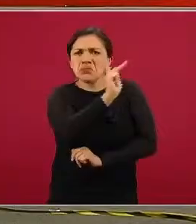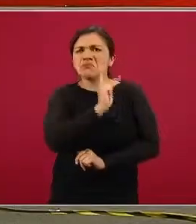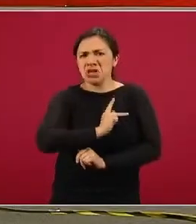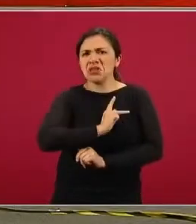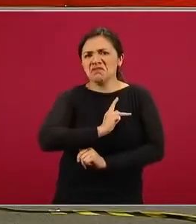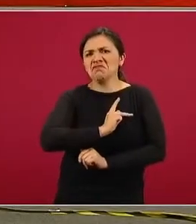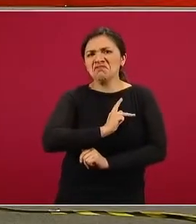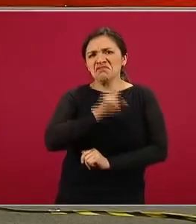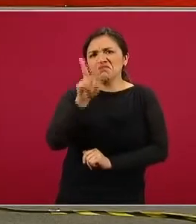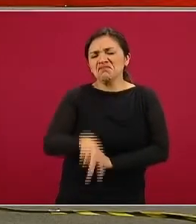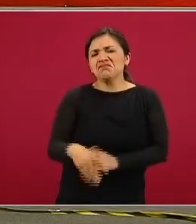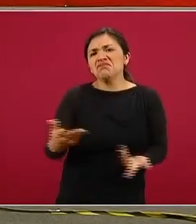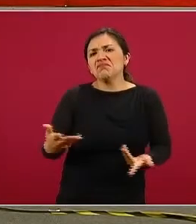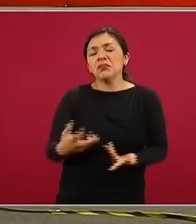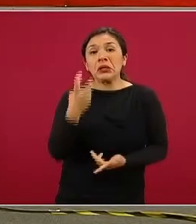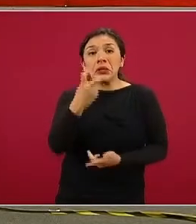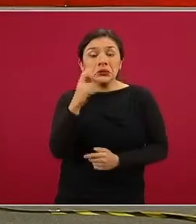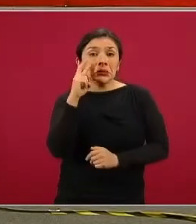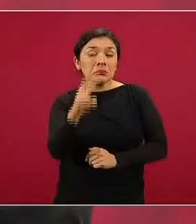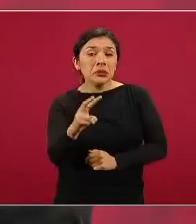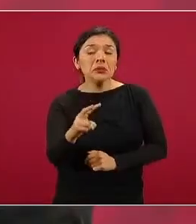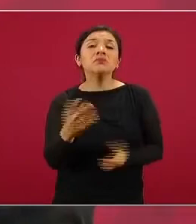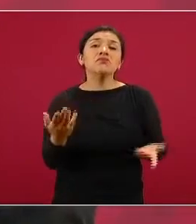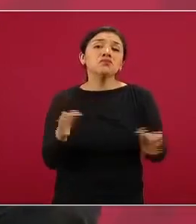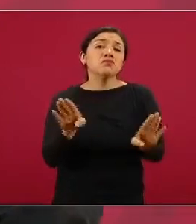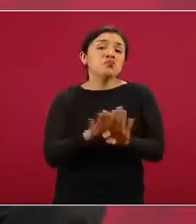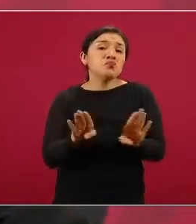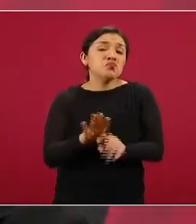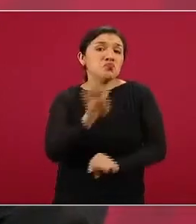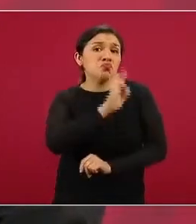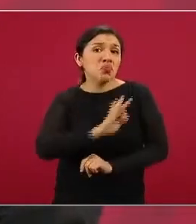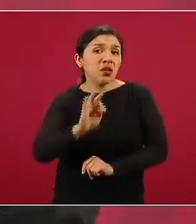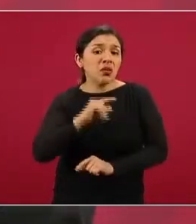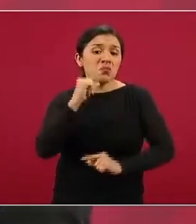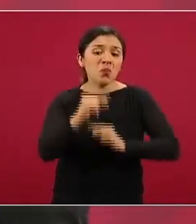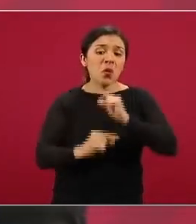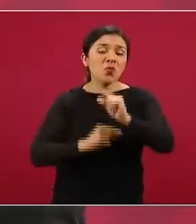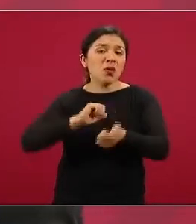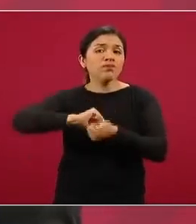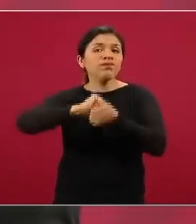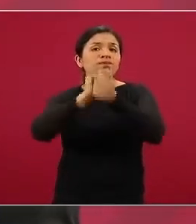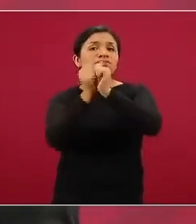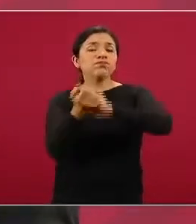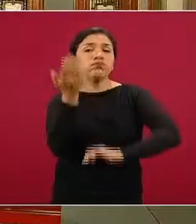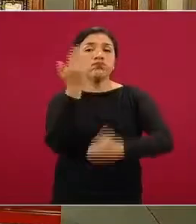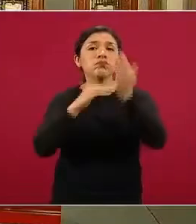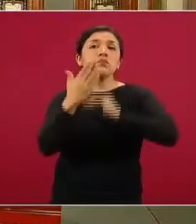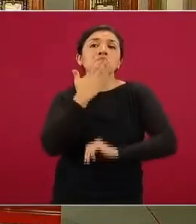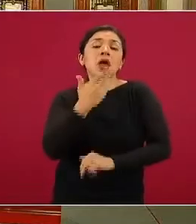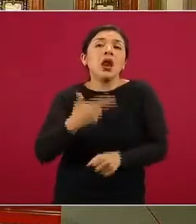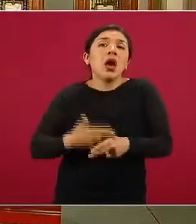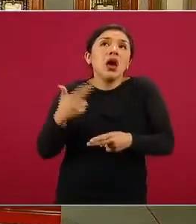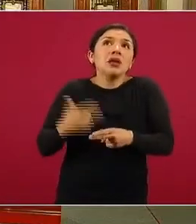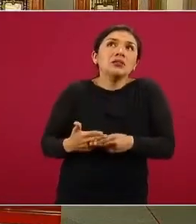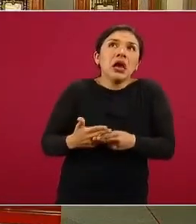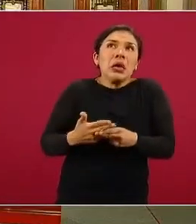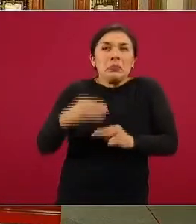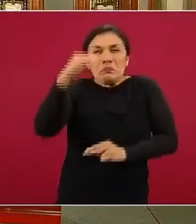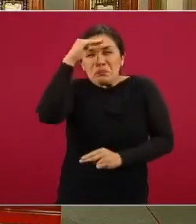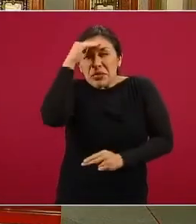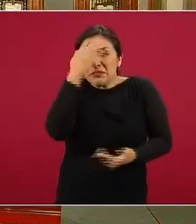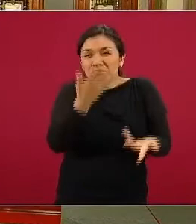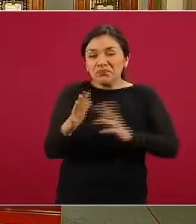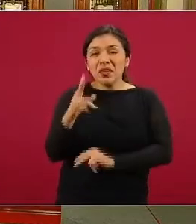nuestro, y vemos cómo podría recuperarse aquí hasta, calculamos